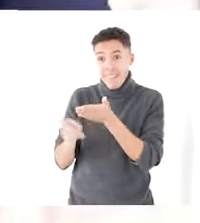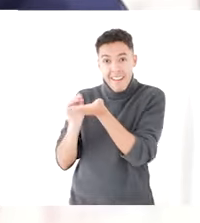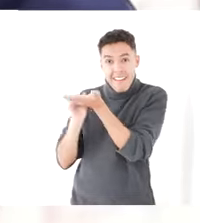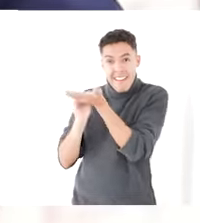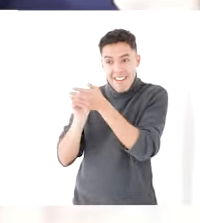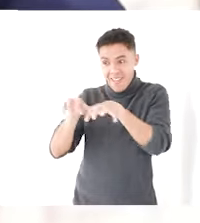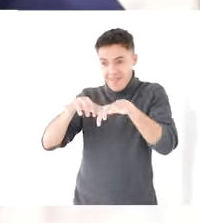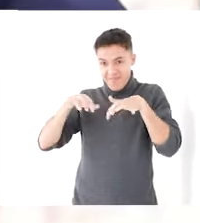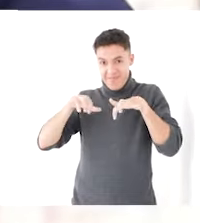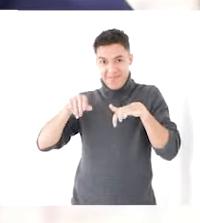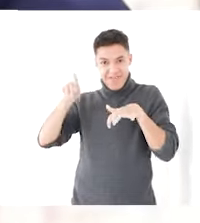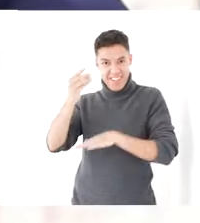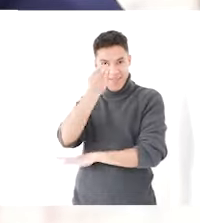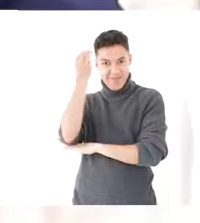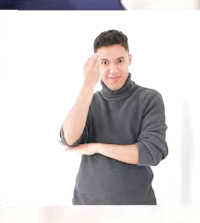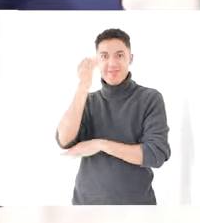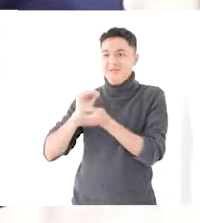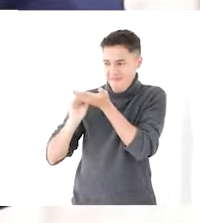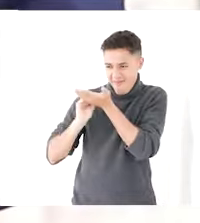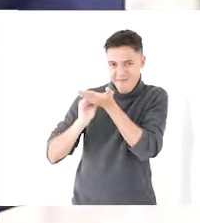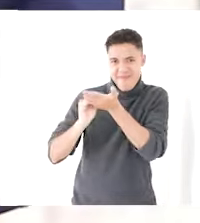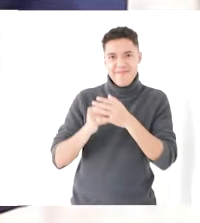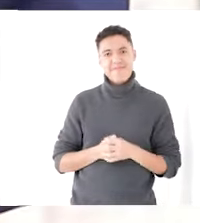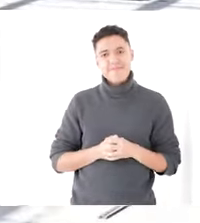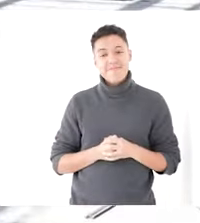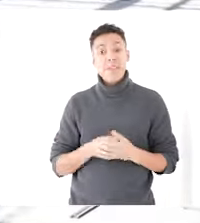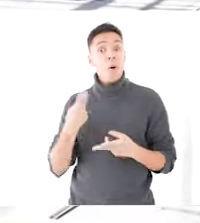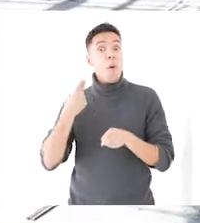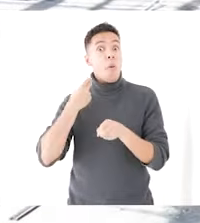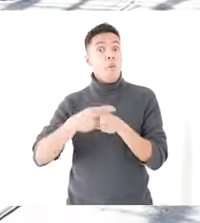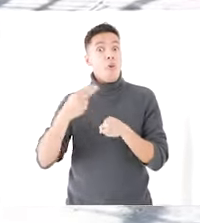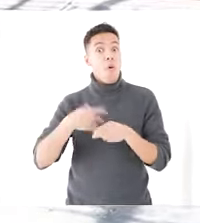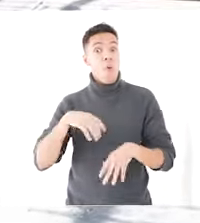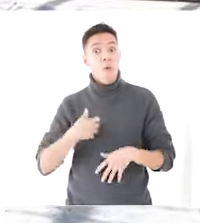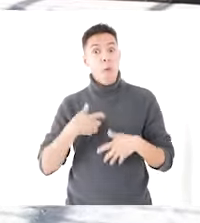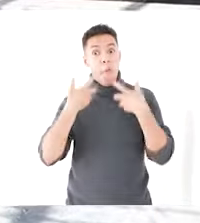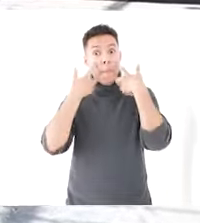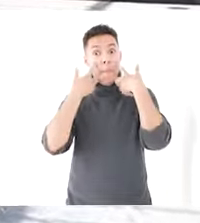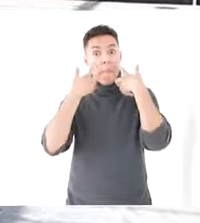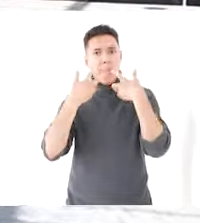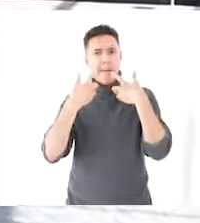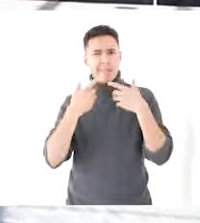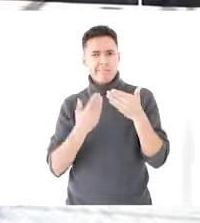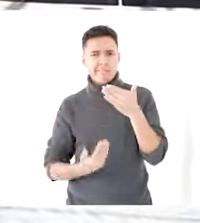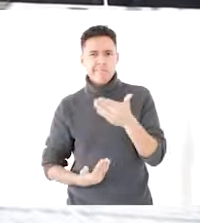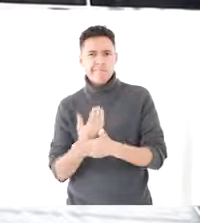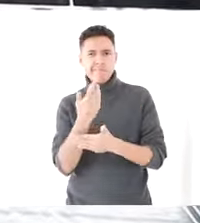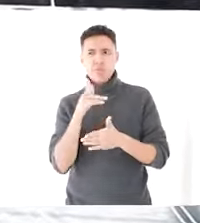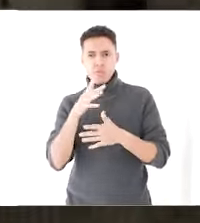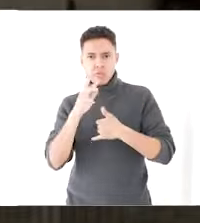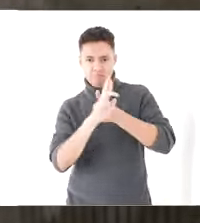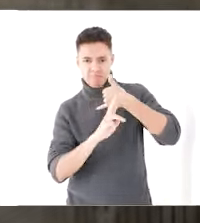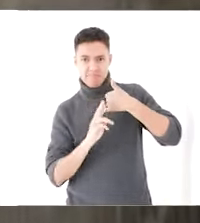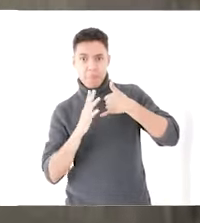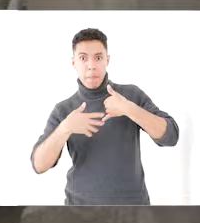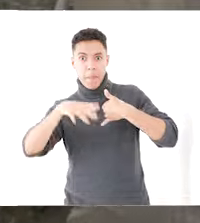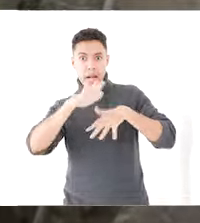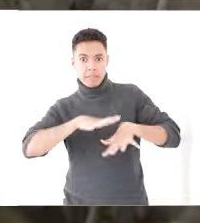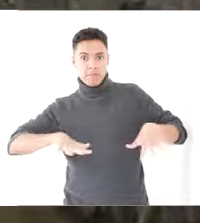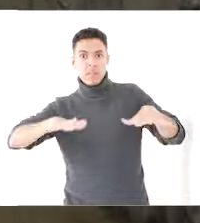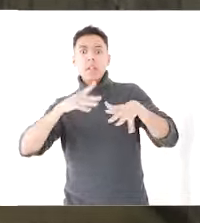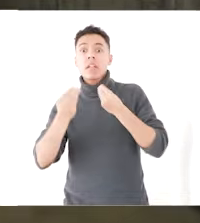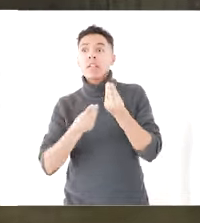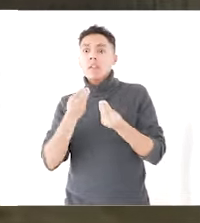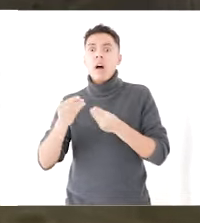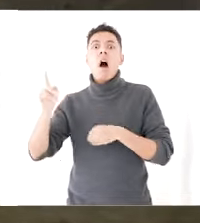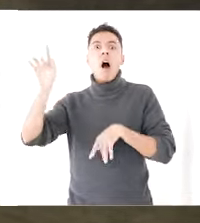Seguimos trabajando en la remodelación del auditorio municipal. Próximamente entregaremos uno de los mejores y más modernos escenarios de la